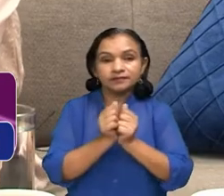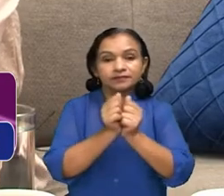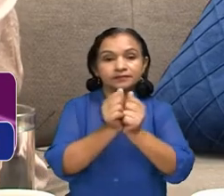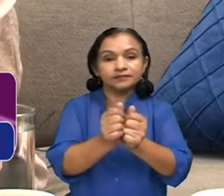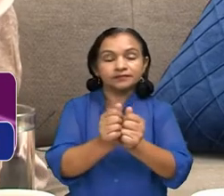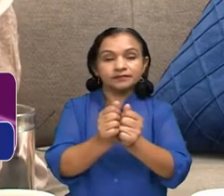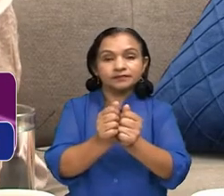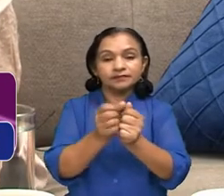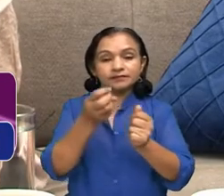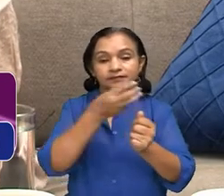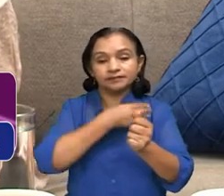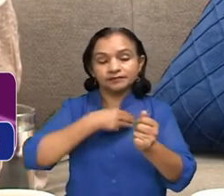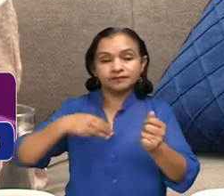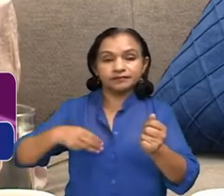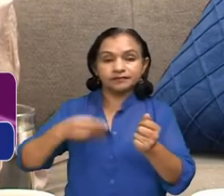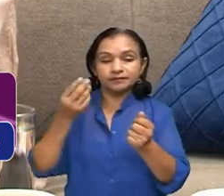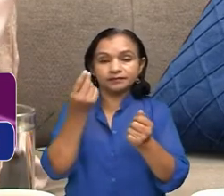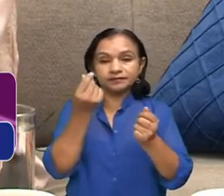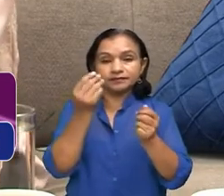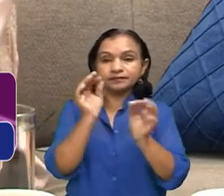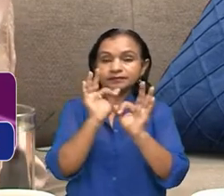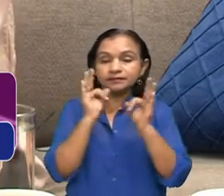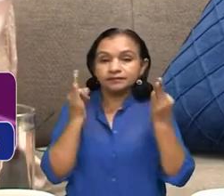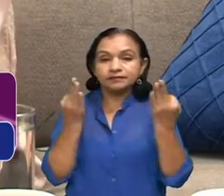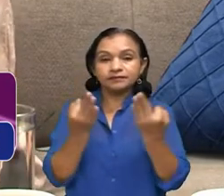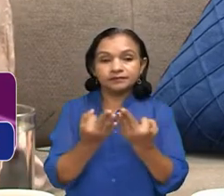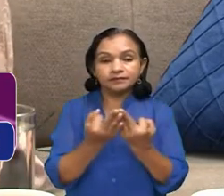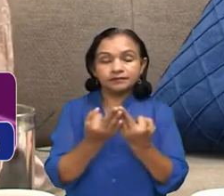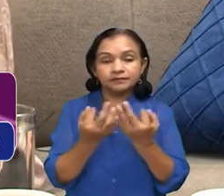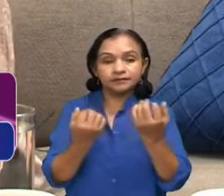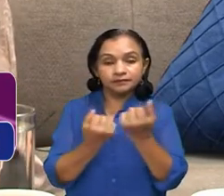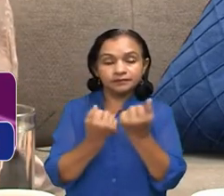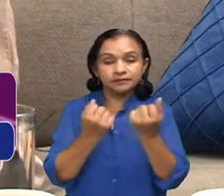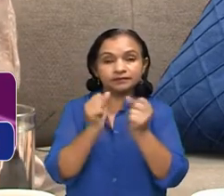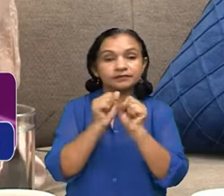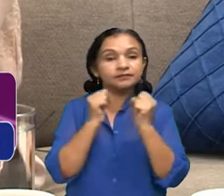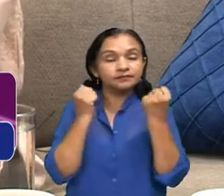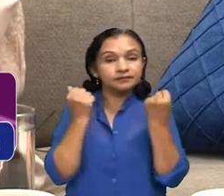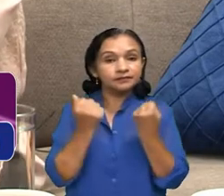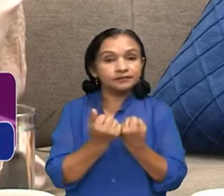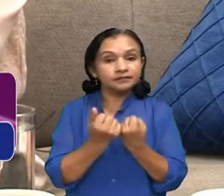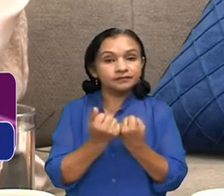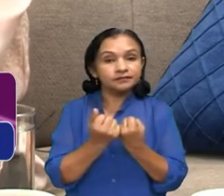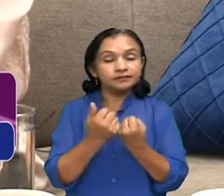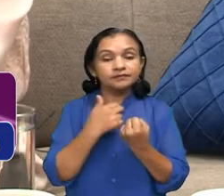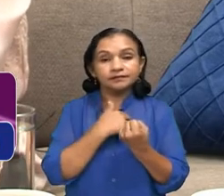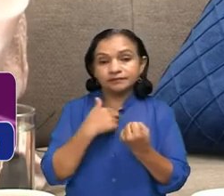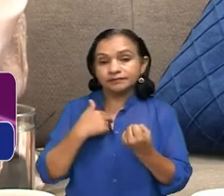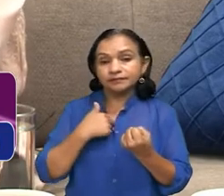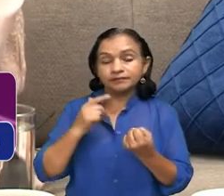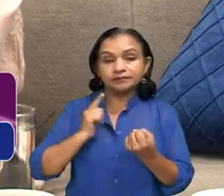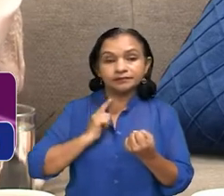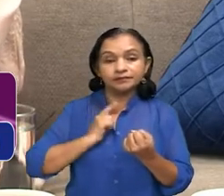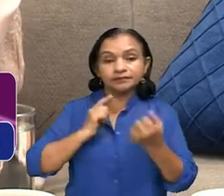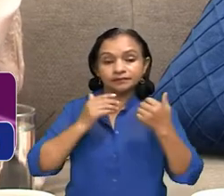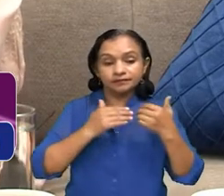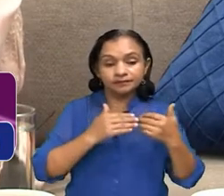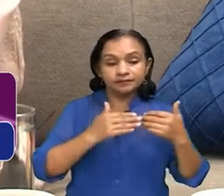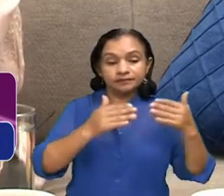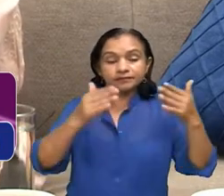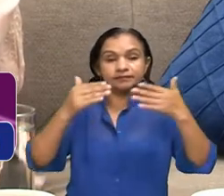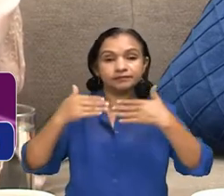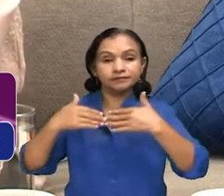desde el Ministerio de Por Economía favor. Familiar, Comunitaria, Cooperativa y Asociativa, hemos tenido y hemos abierto